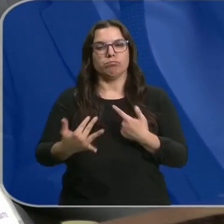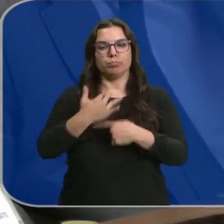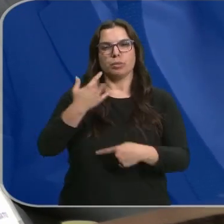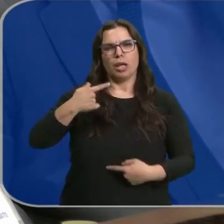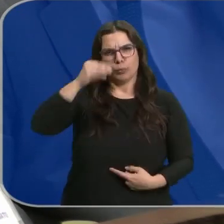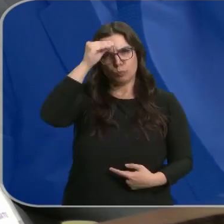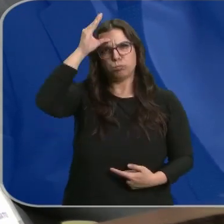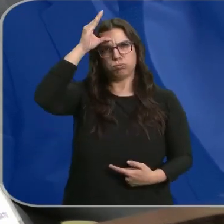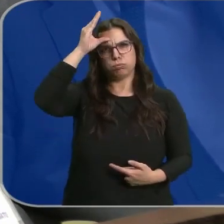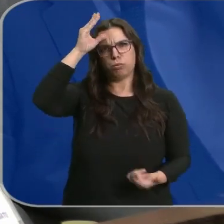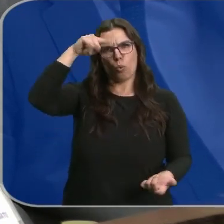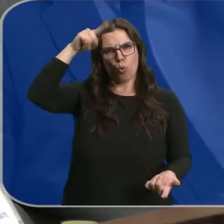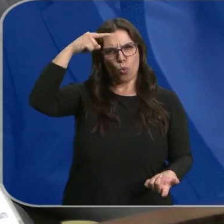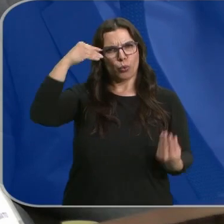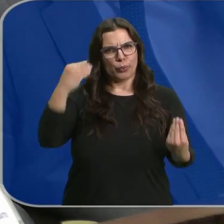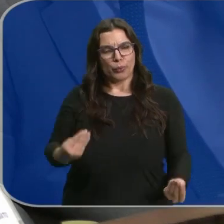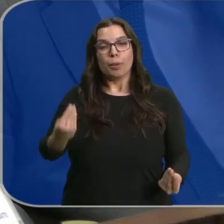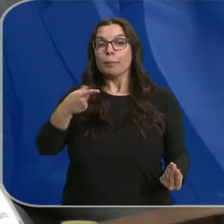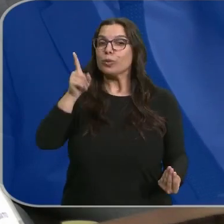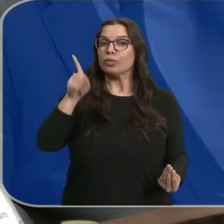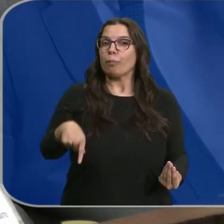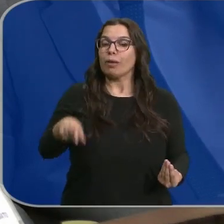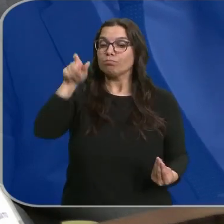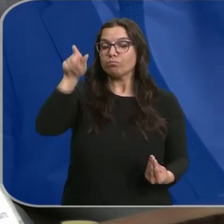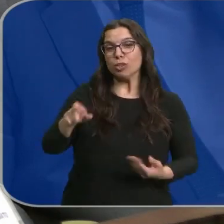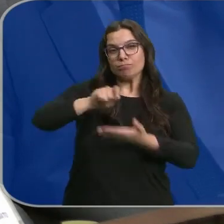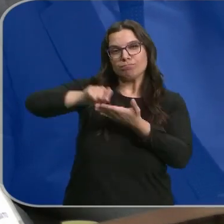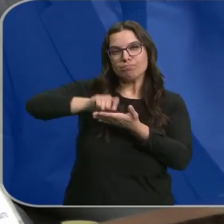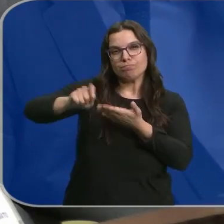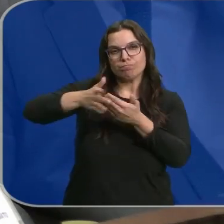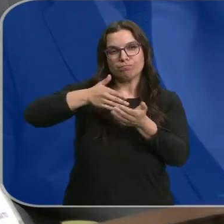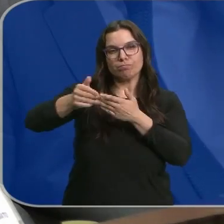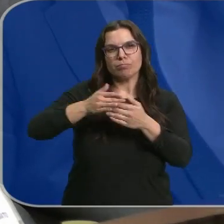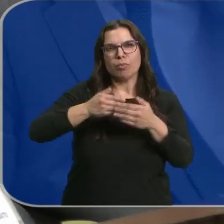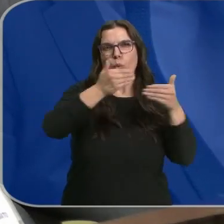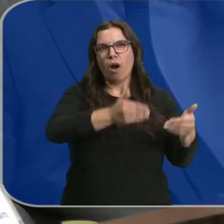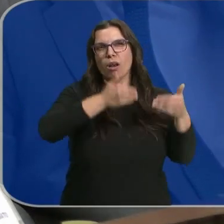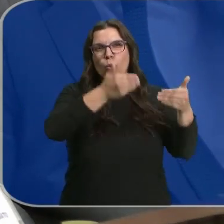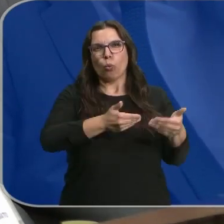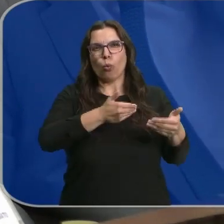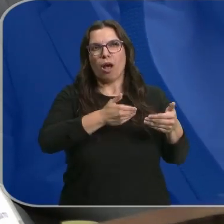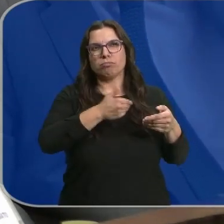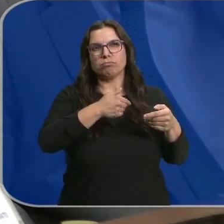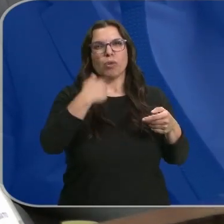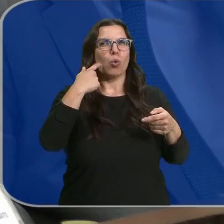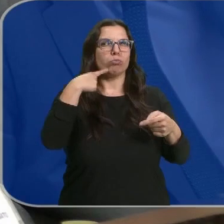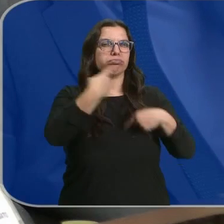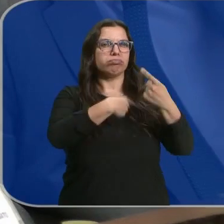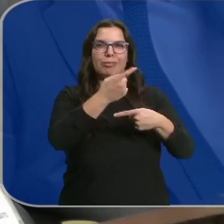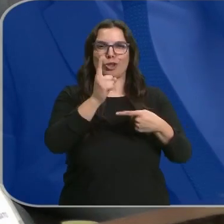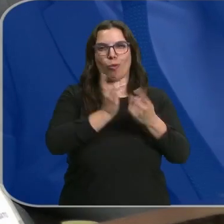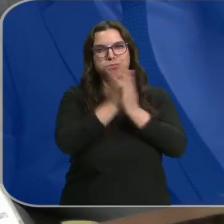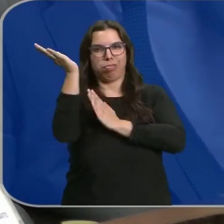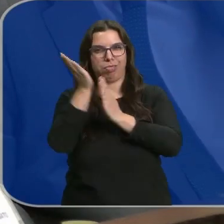muy culto, pero a la vez es un autor que quiebra los tópicos, vamos a decir así,